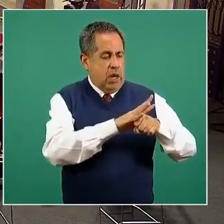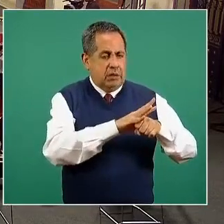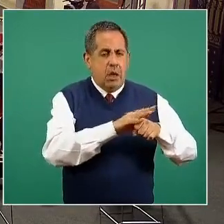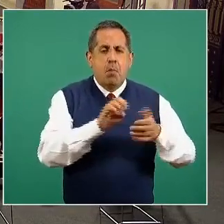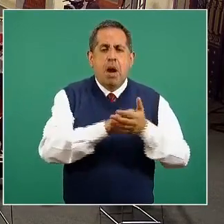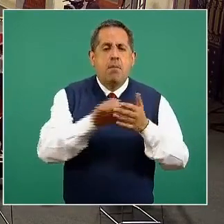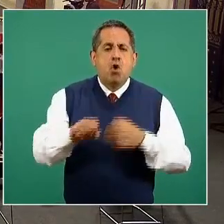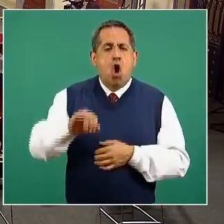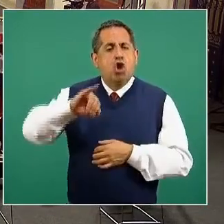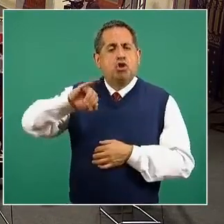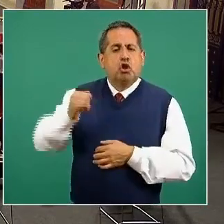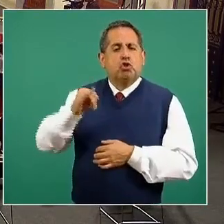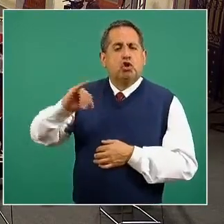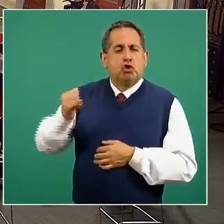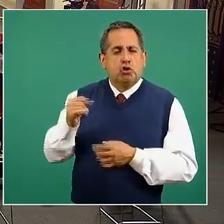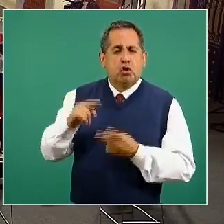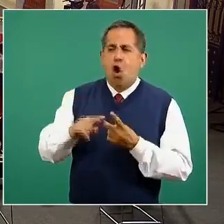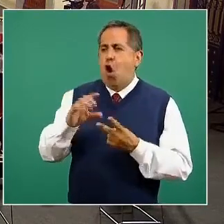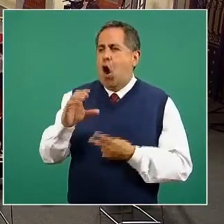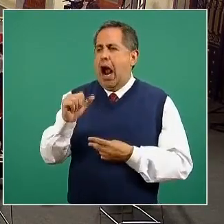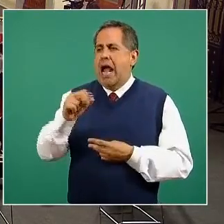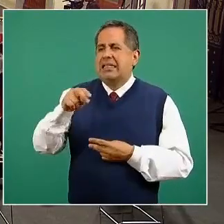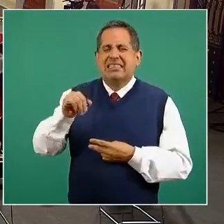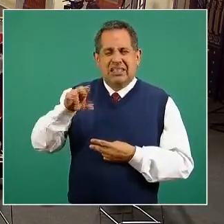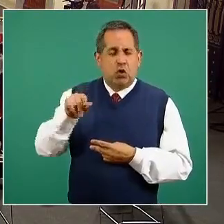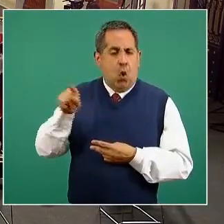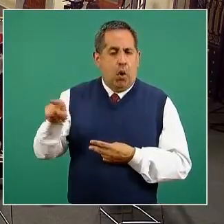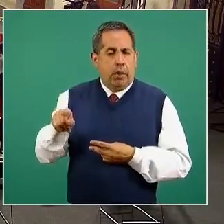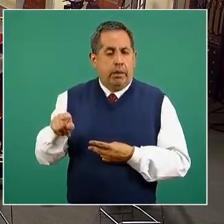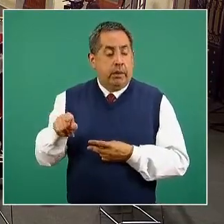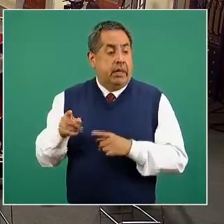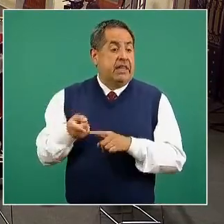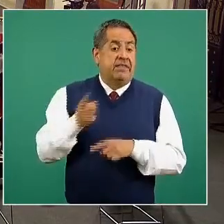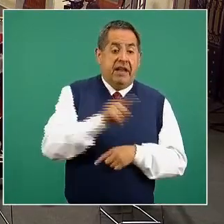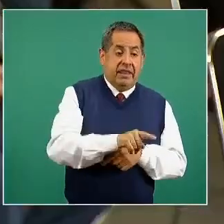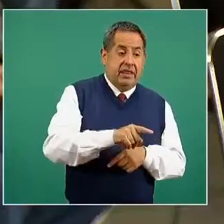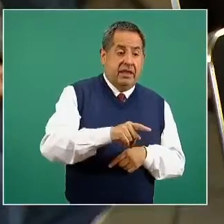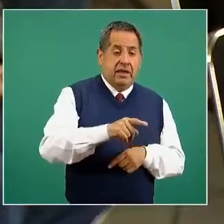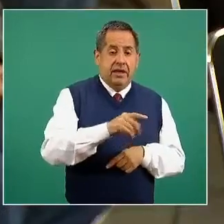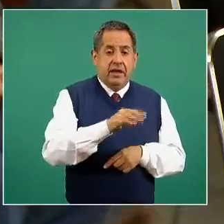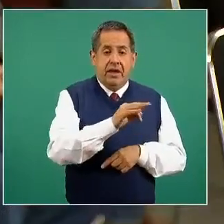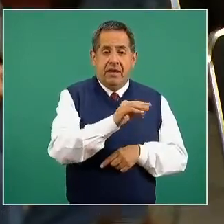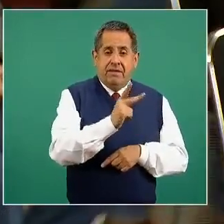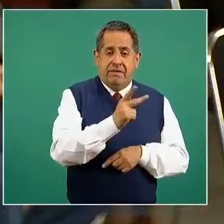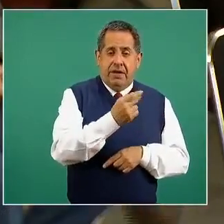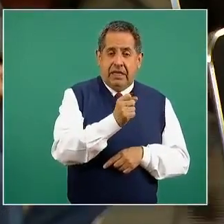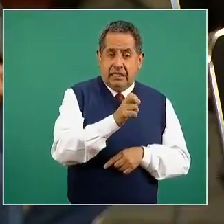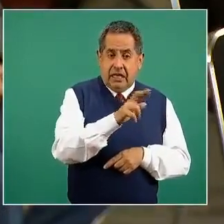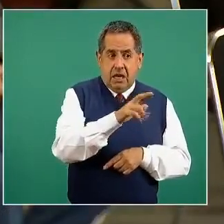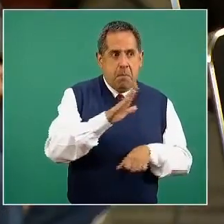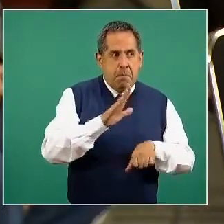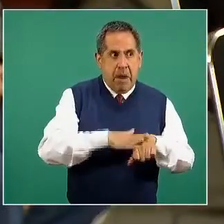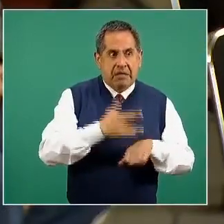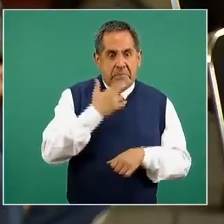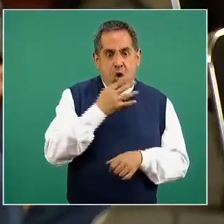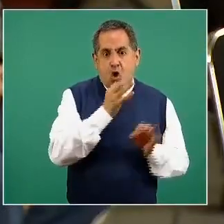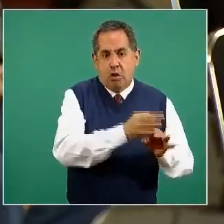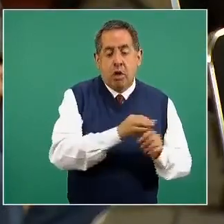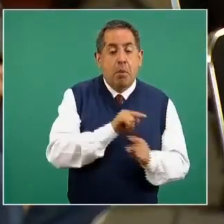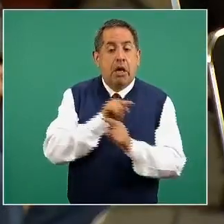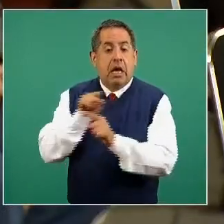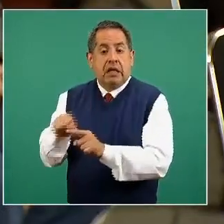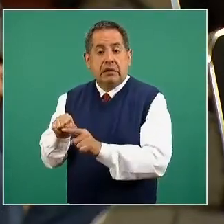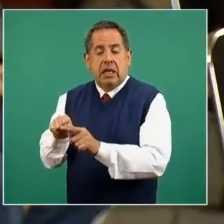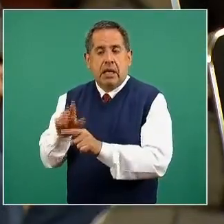de Johnson & Johnson y la de CanSino, la vacuna Pfizer parece que es más efectiva porque las otras tardan